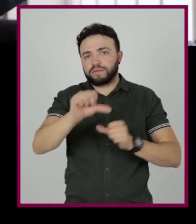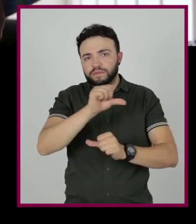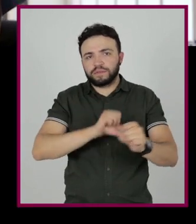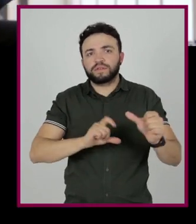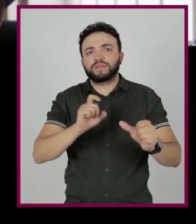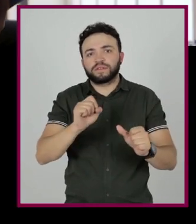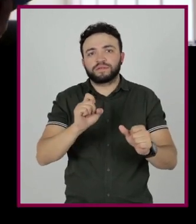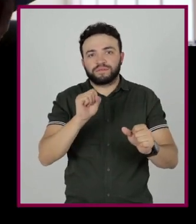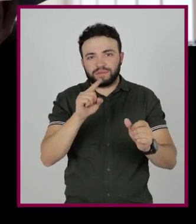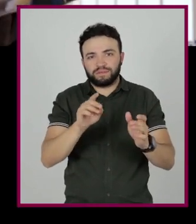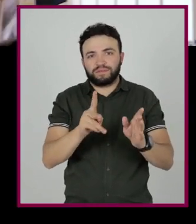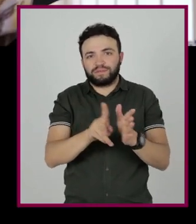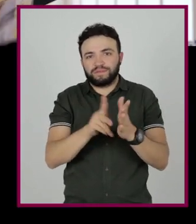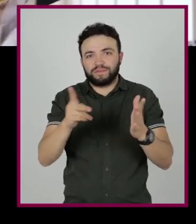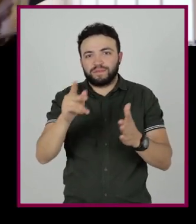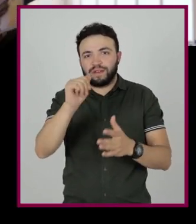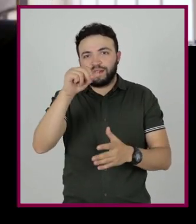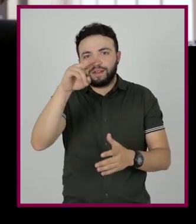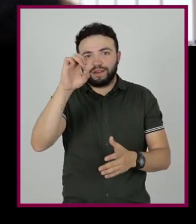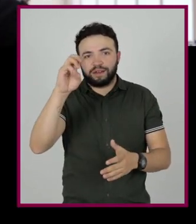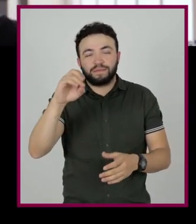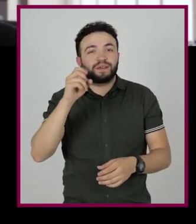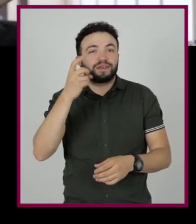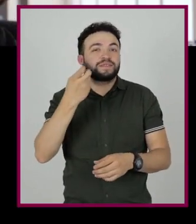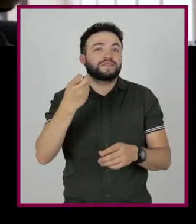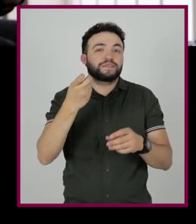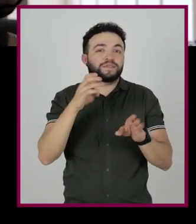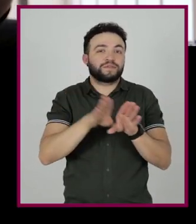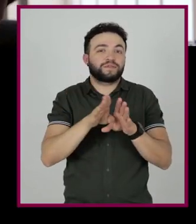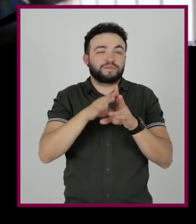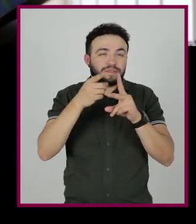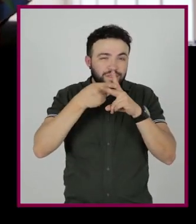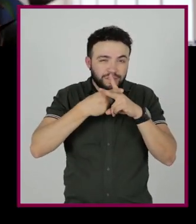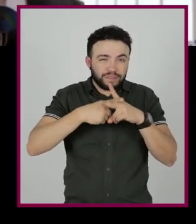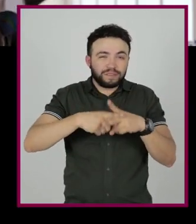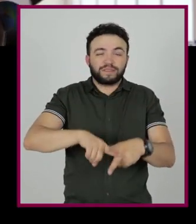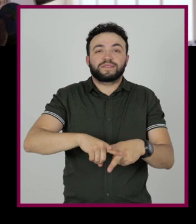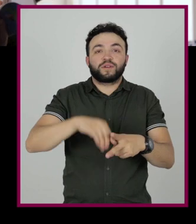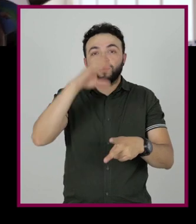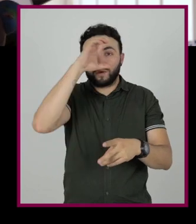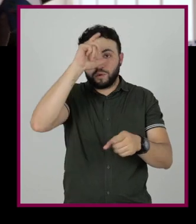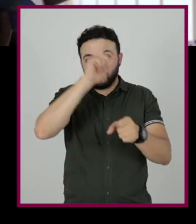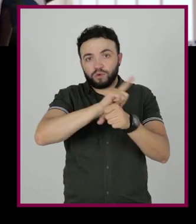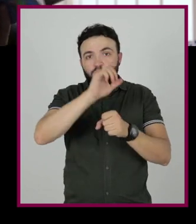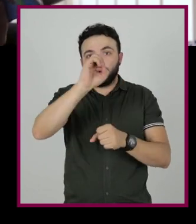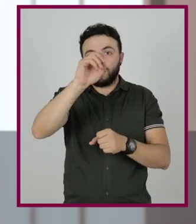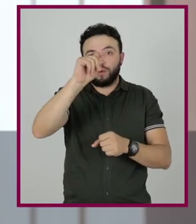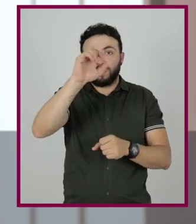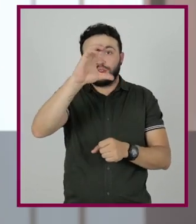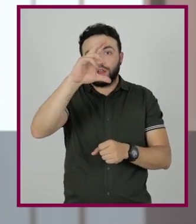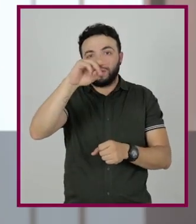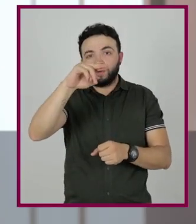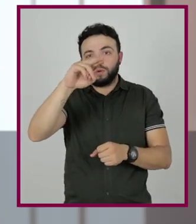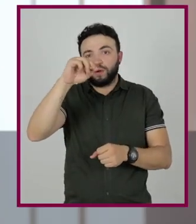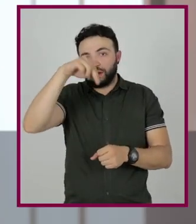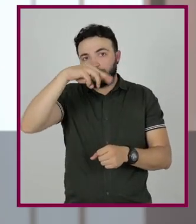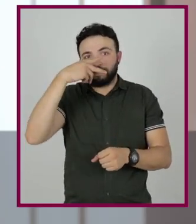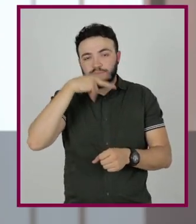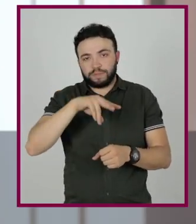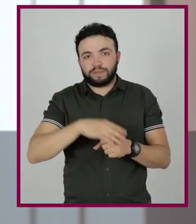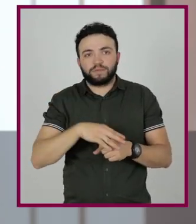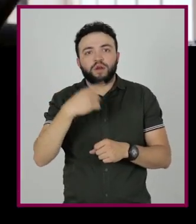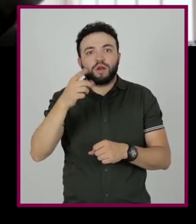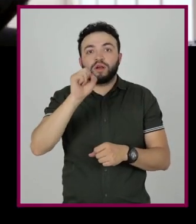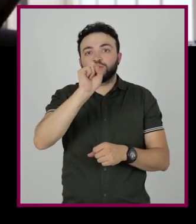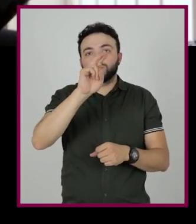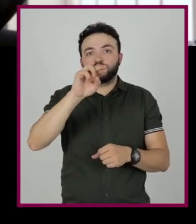cultura nipona. Si seguimos leyendo, sabremos que se trata de los inicios de la cultura otaku en México. Ahora vamos a de